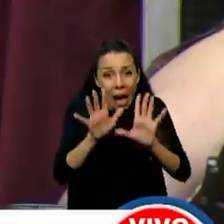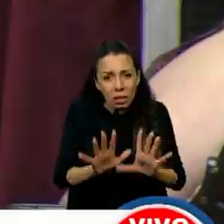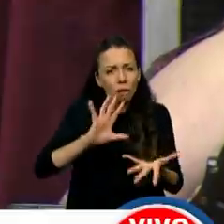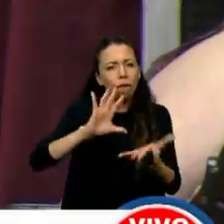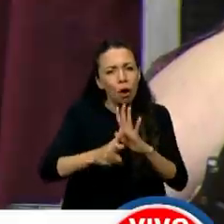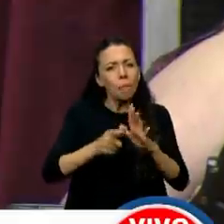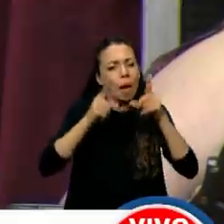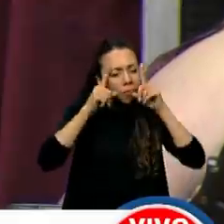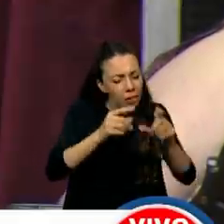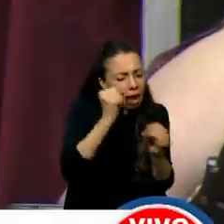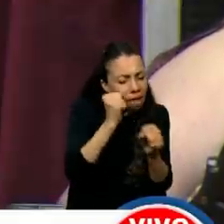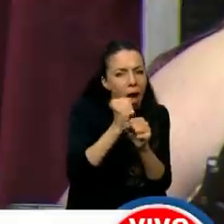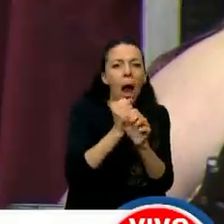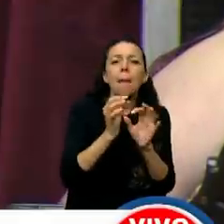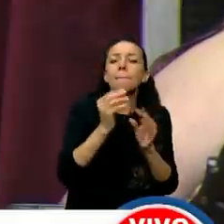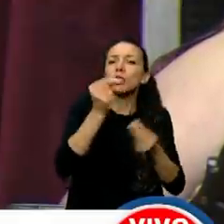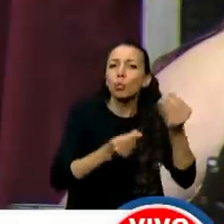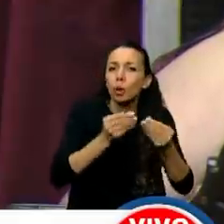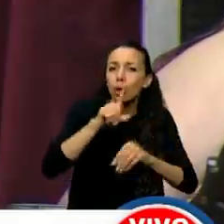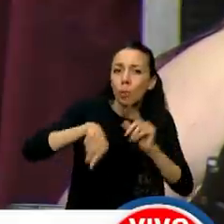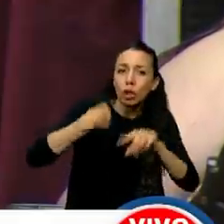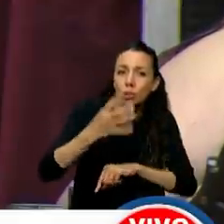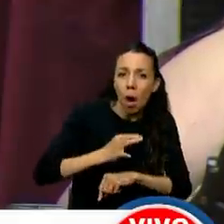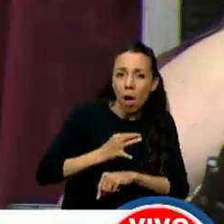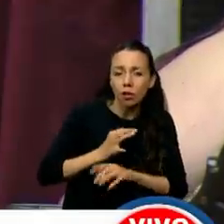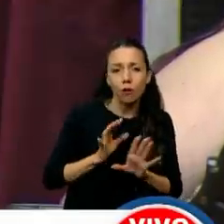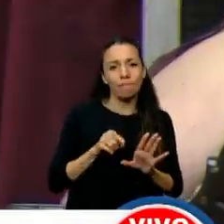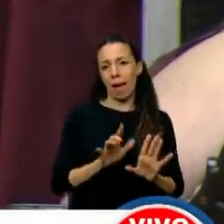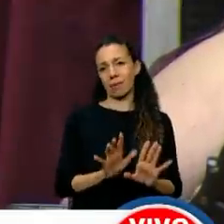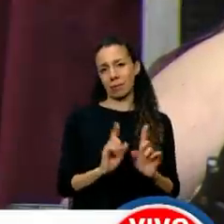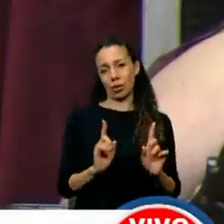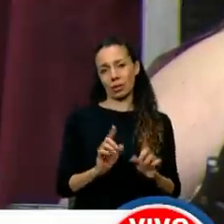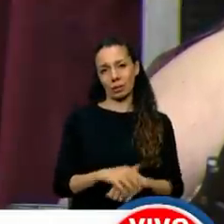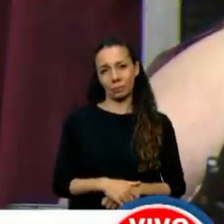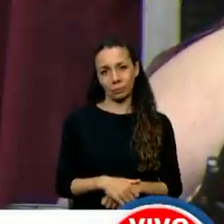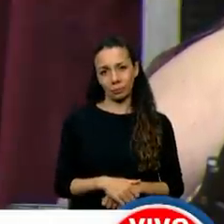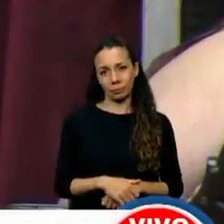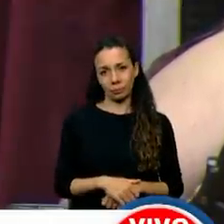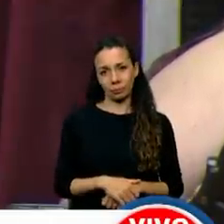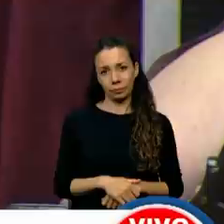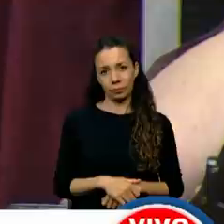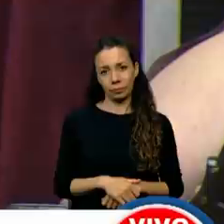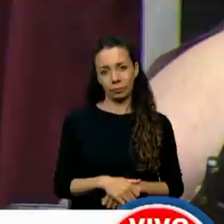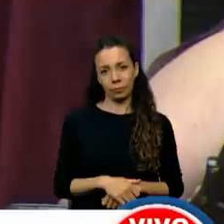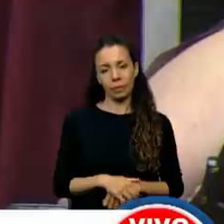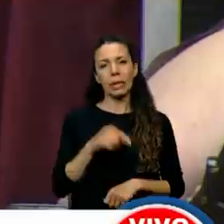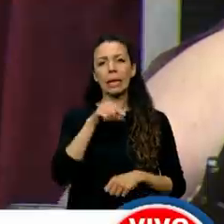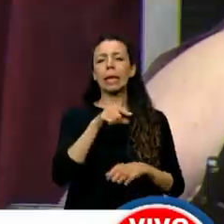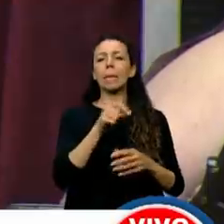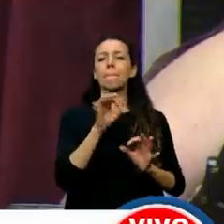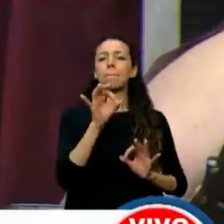presupuesto del año que viene el nivel de discrecionalidad que plantea el proyecto